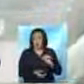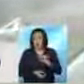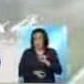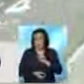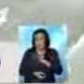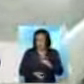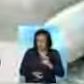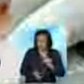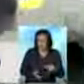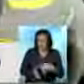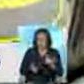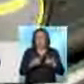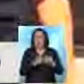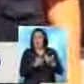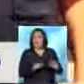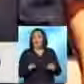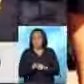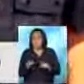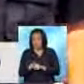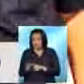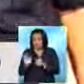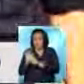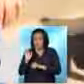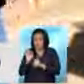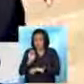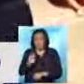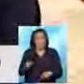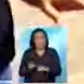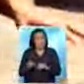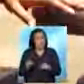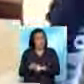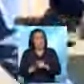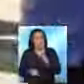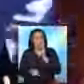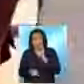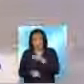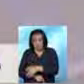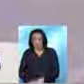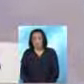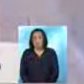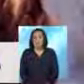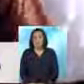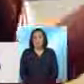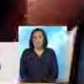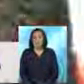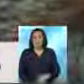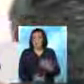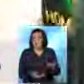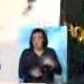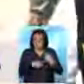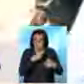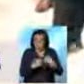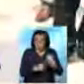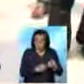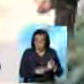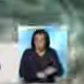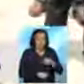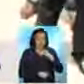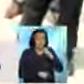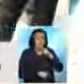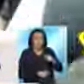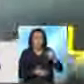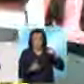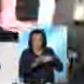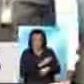Chalco Vilcapoma, sino también su hermano y hasta su propia madre. Según el relato de la asesina confesa,